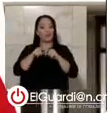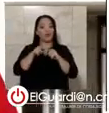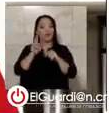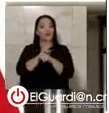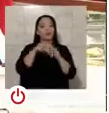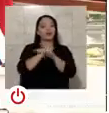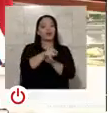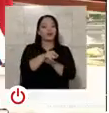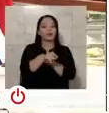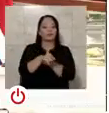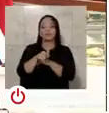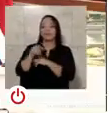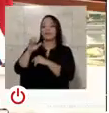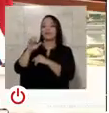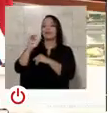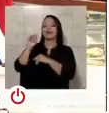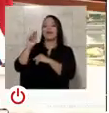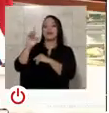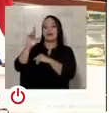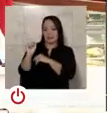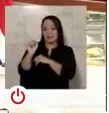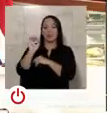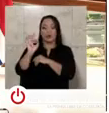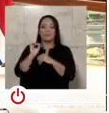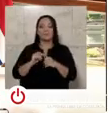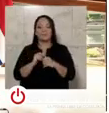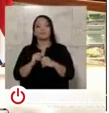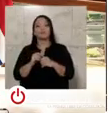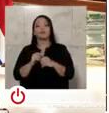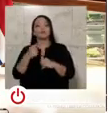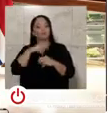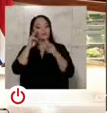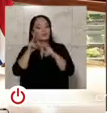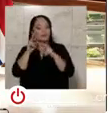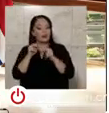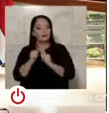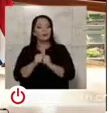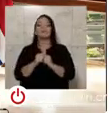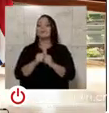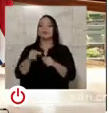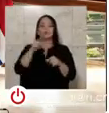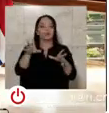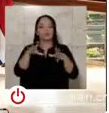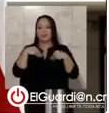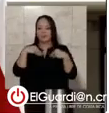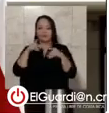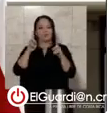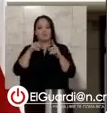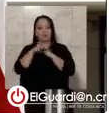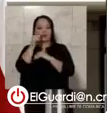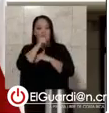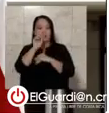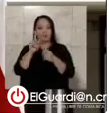Perdóneme. Escáneres, sí, perdón. Los estamos vigilando, no piensen que se van a meter por ahí. Pero en enero